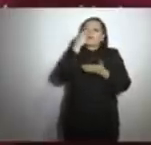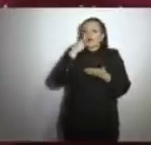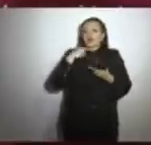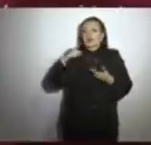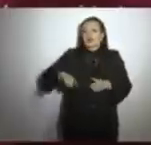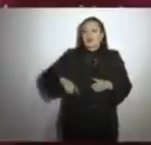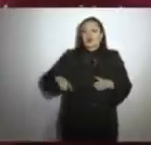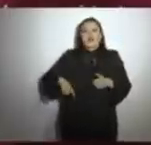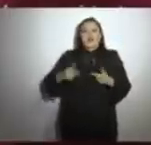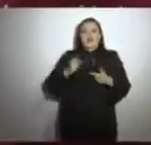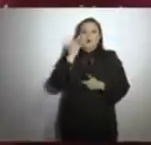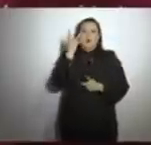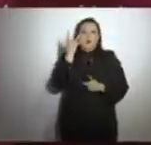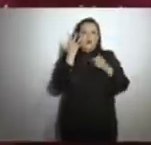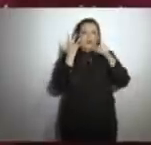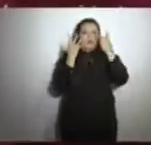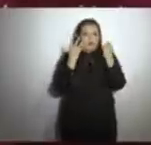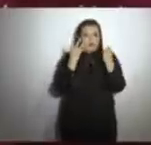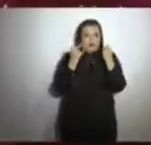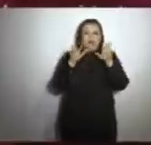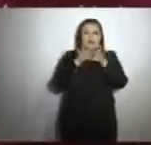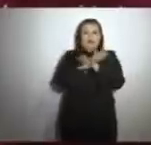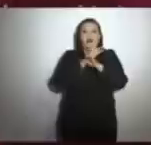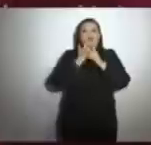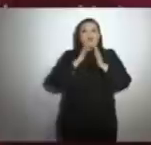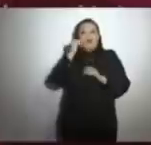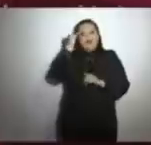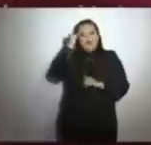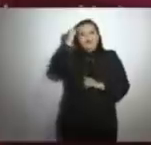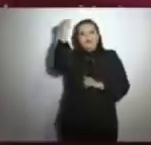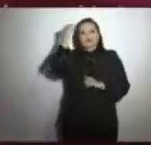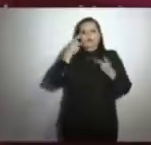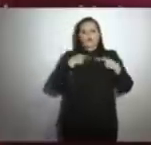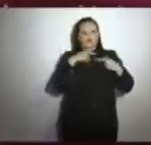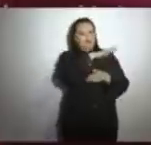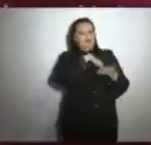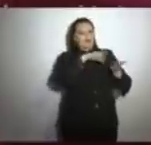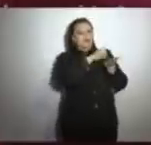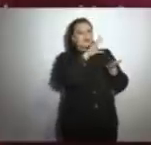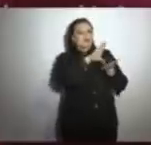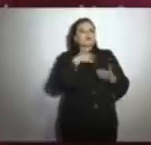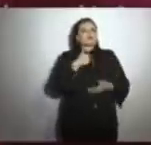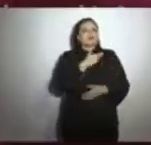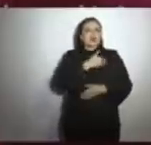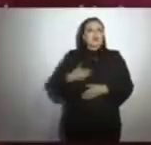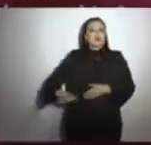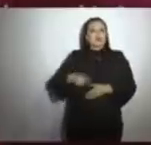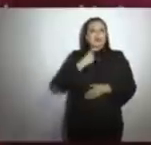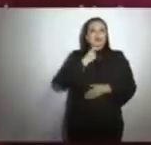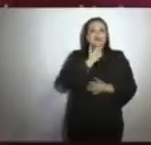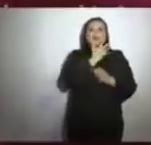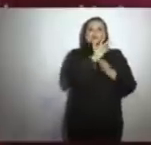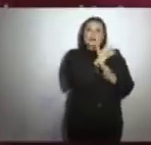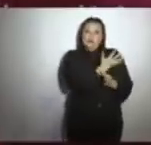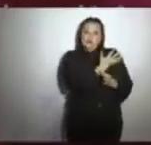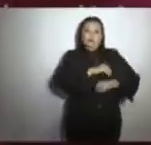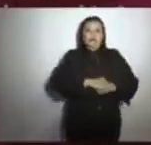Cuarta Transformación ha hecho en beneficio de los más pobres. El presidente ha dicho que